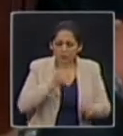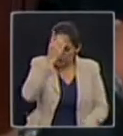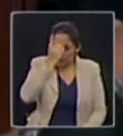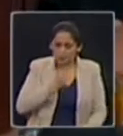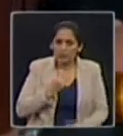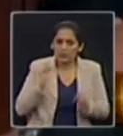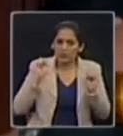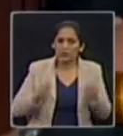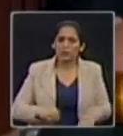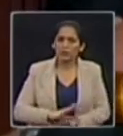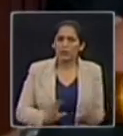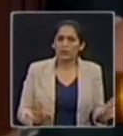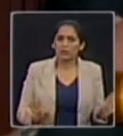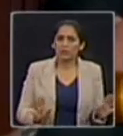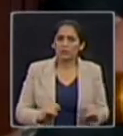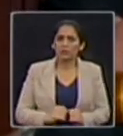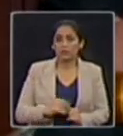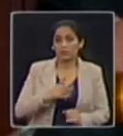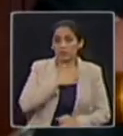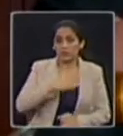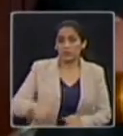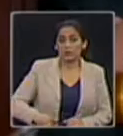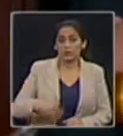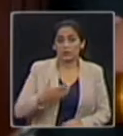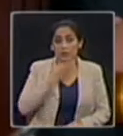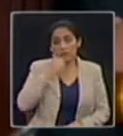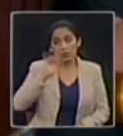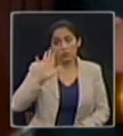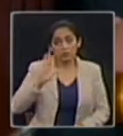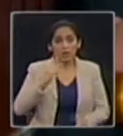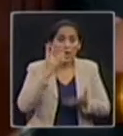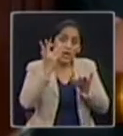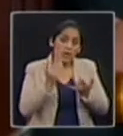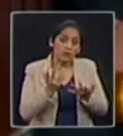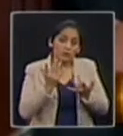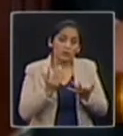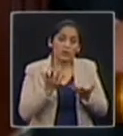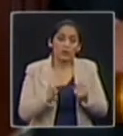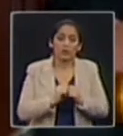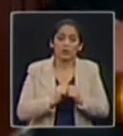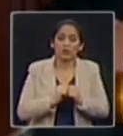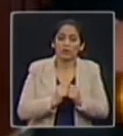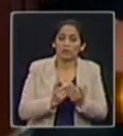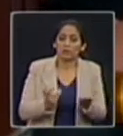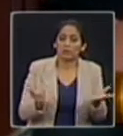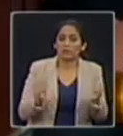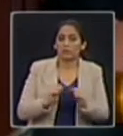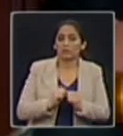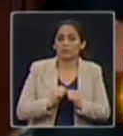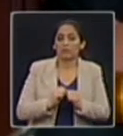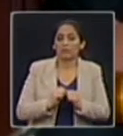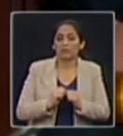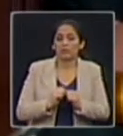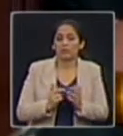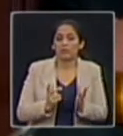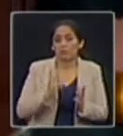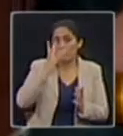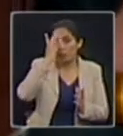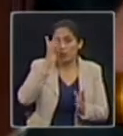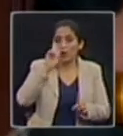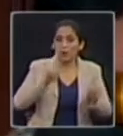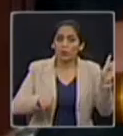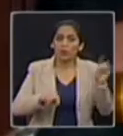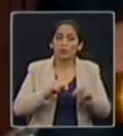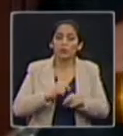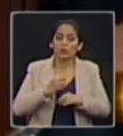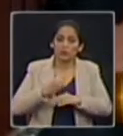si acata lo que dice la Corte que si escucha a los analistas que le aconsejan saltarse la Corte